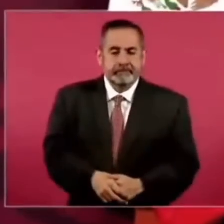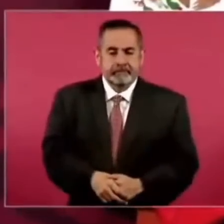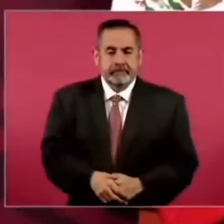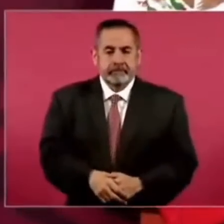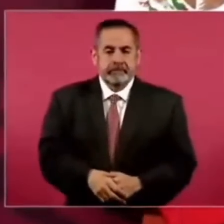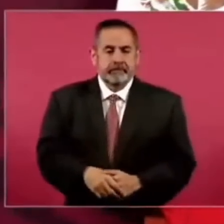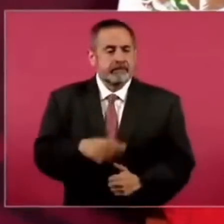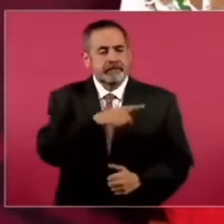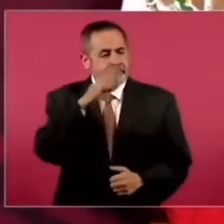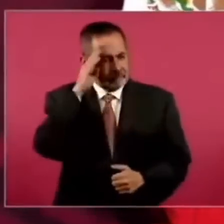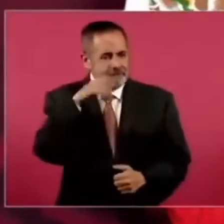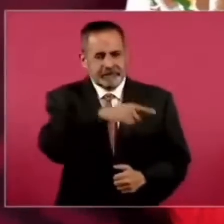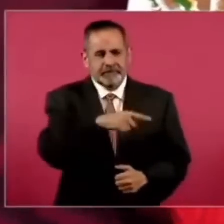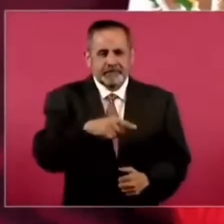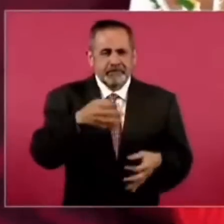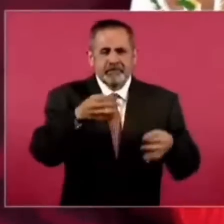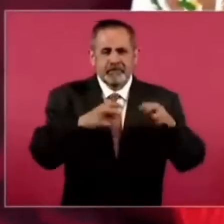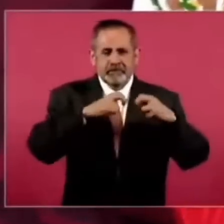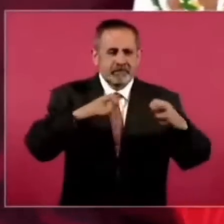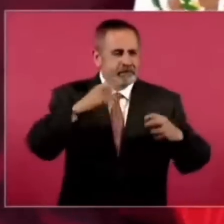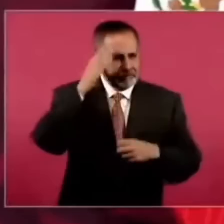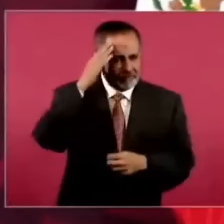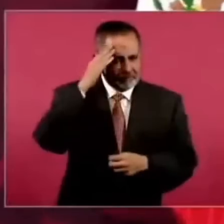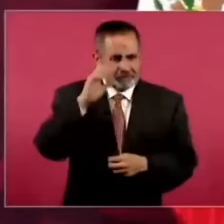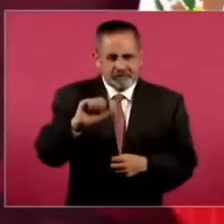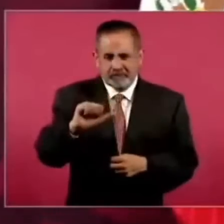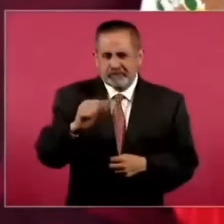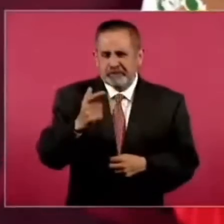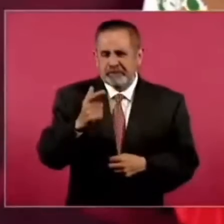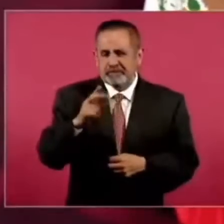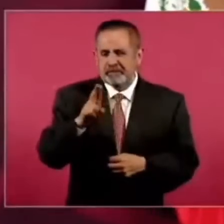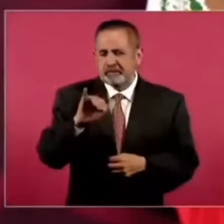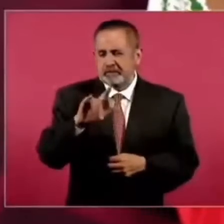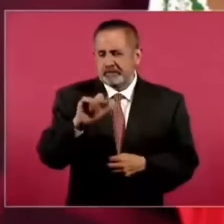Este señor ministro Aguilar,